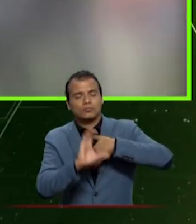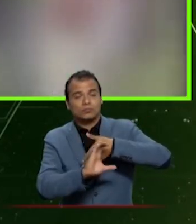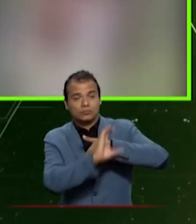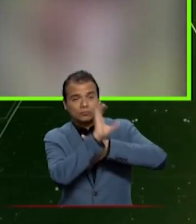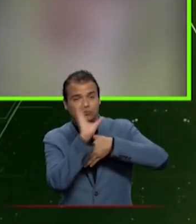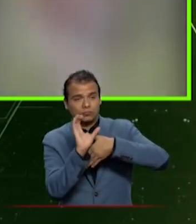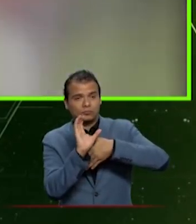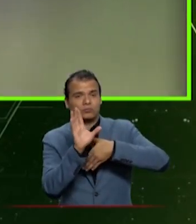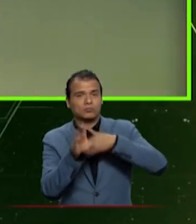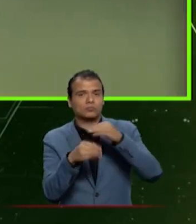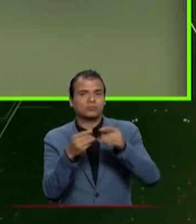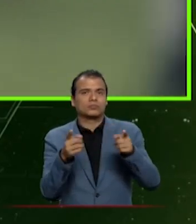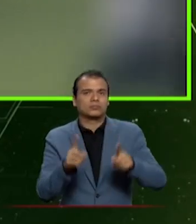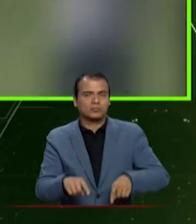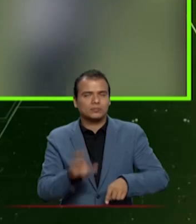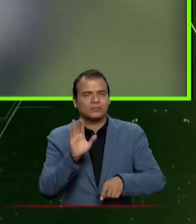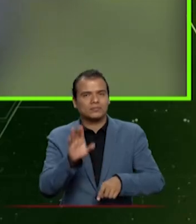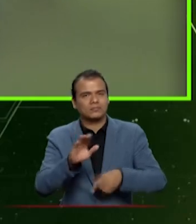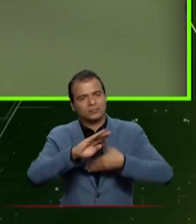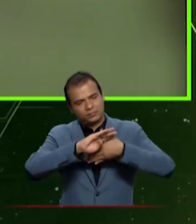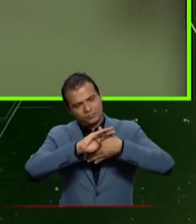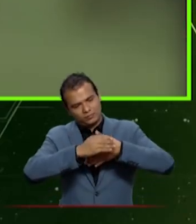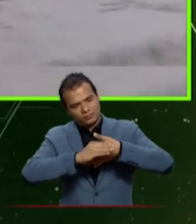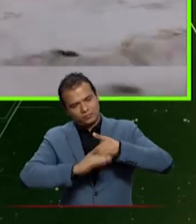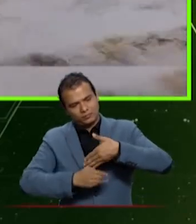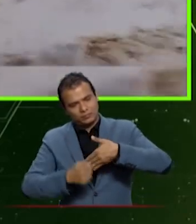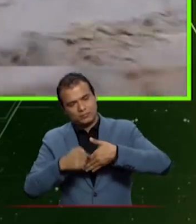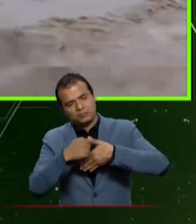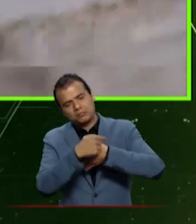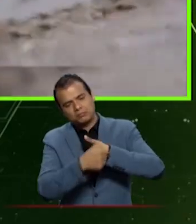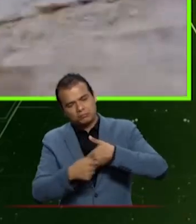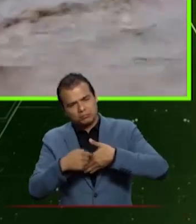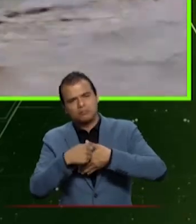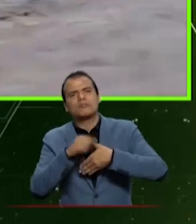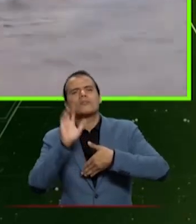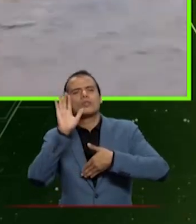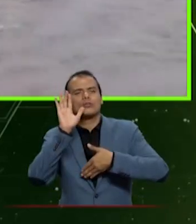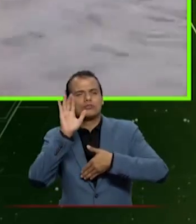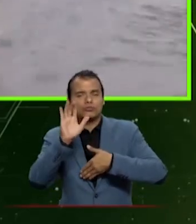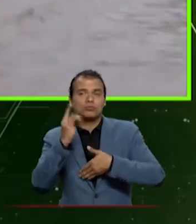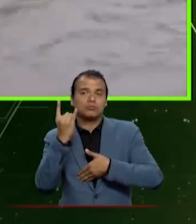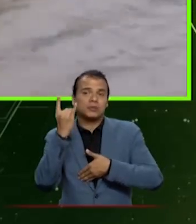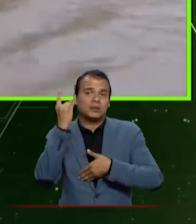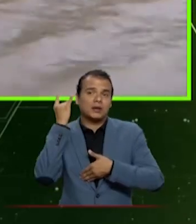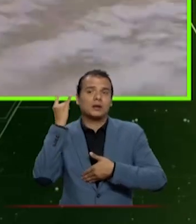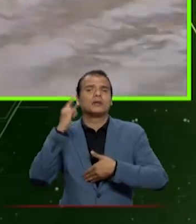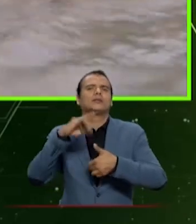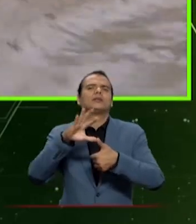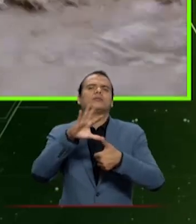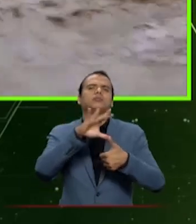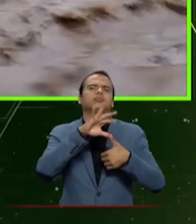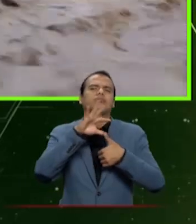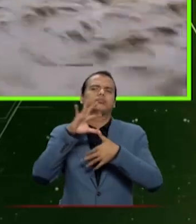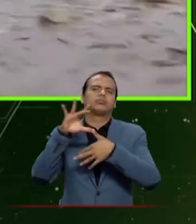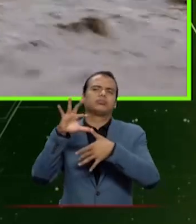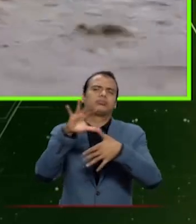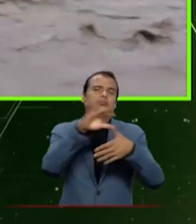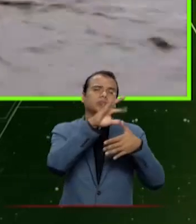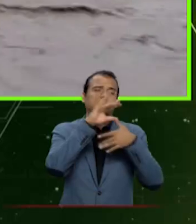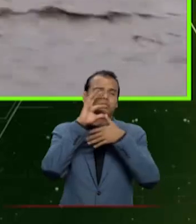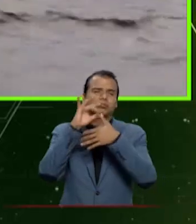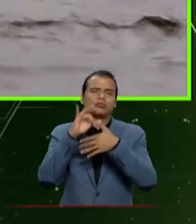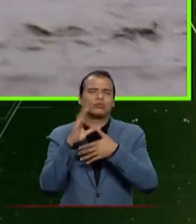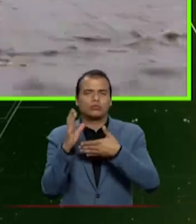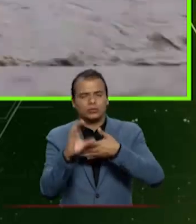eh trayendo más humedad o incluso también llevándola dependiendo del caso y si estos Huracanes se encuentran entre la costa norte de Colombia y las